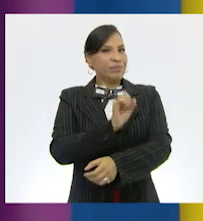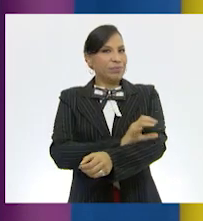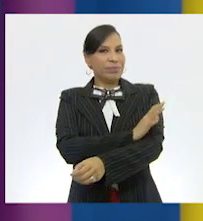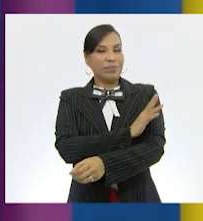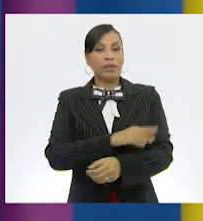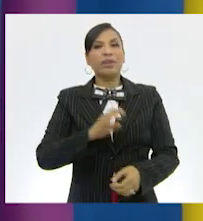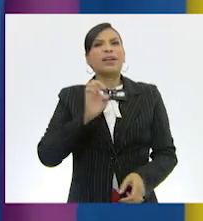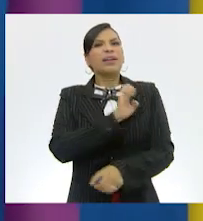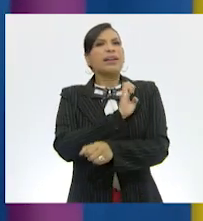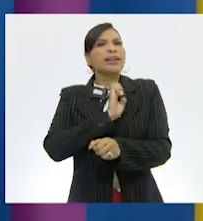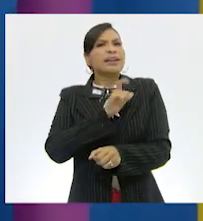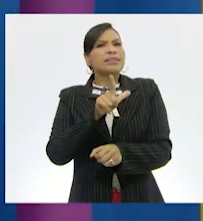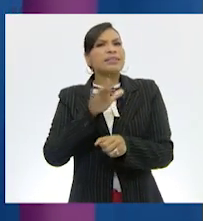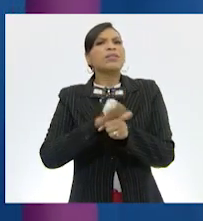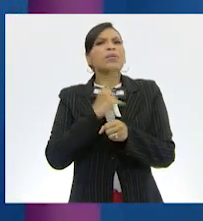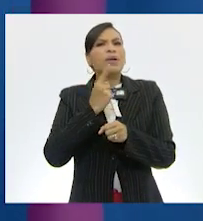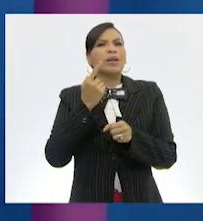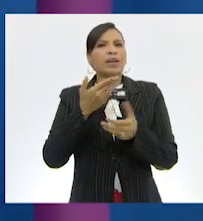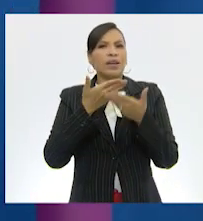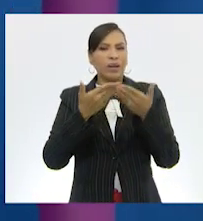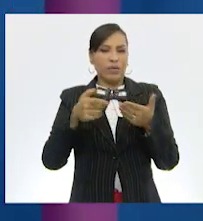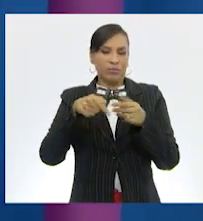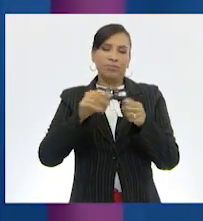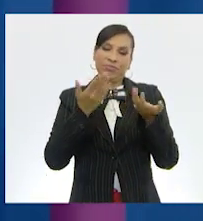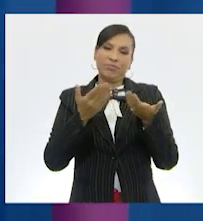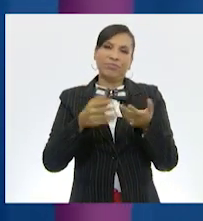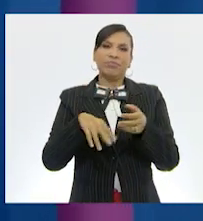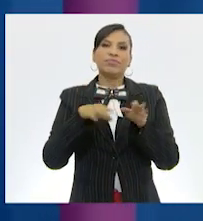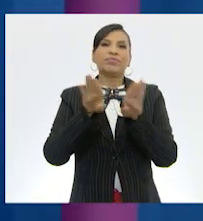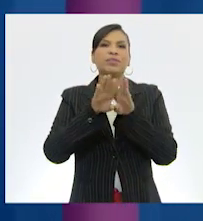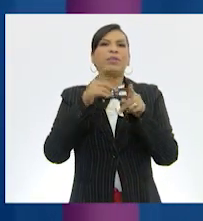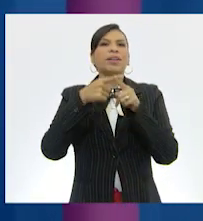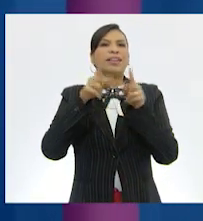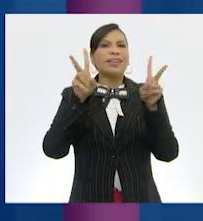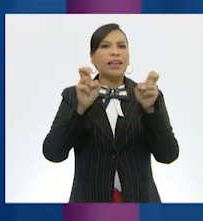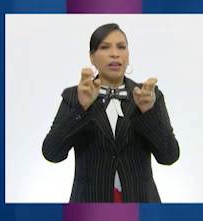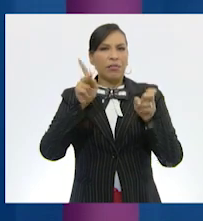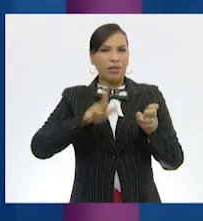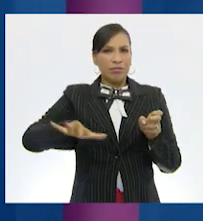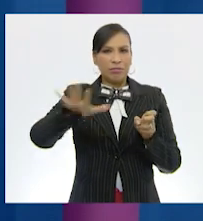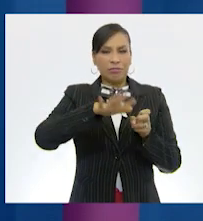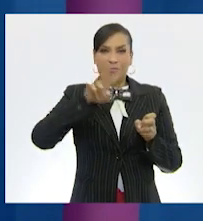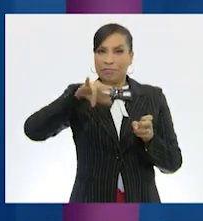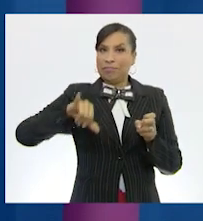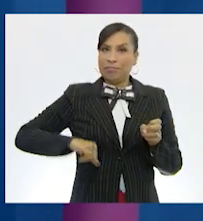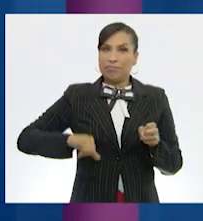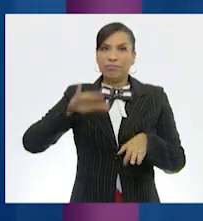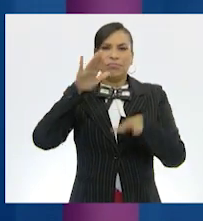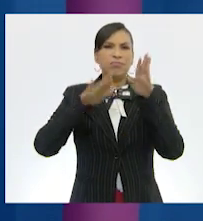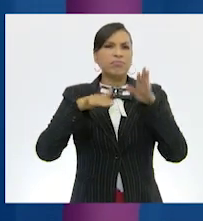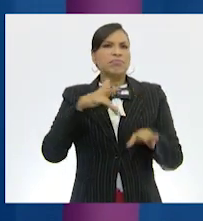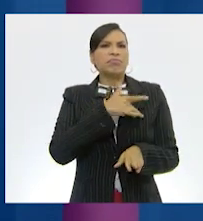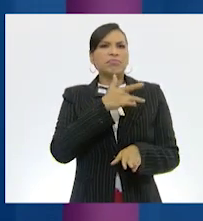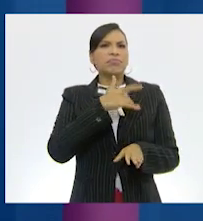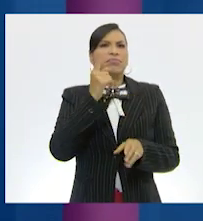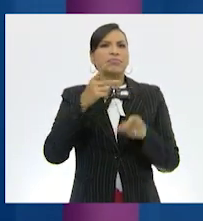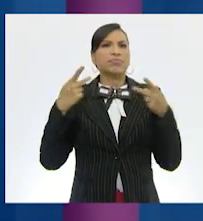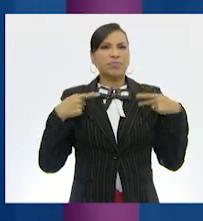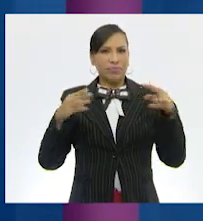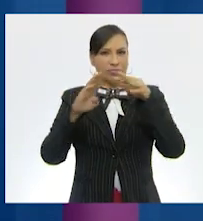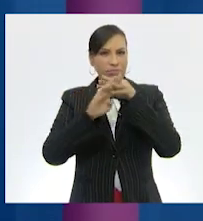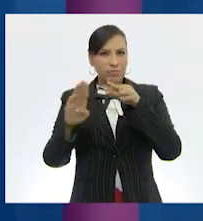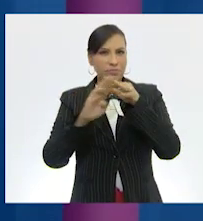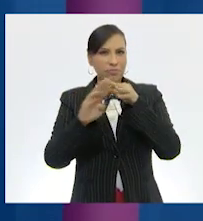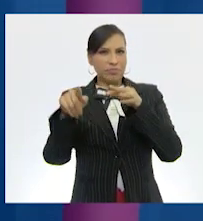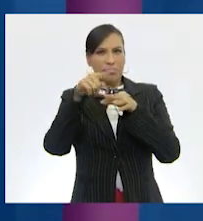entusiasmo, especialmente porque este tema de la población ha sido muy interesante. A veces no somos conscientes de la migración como